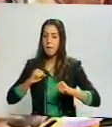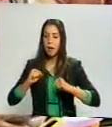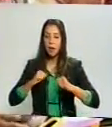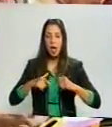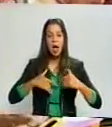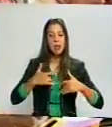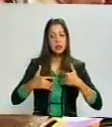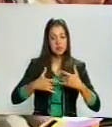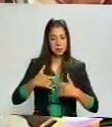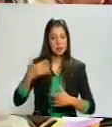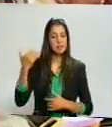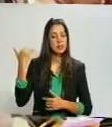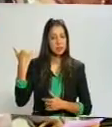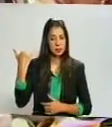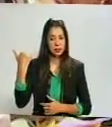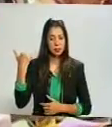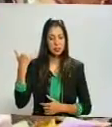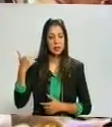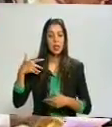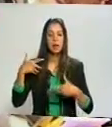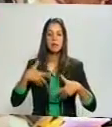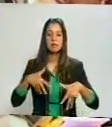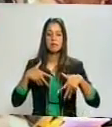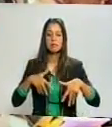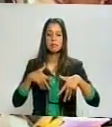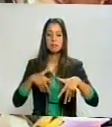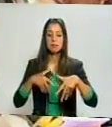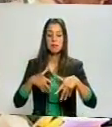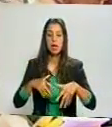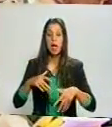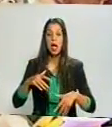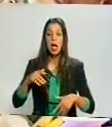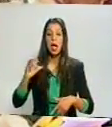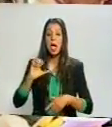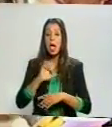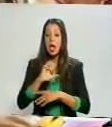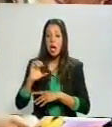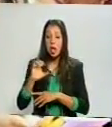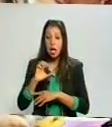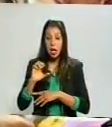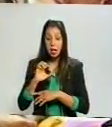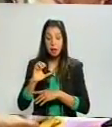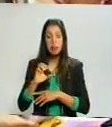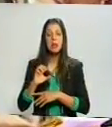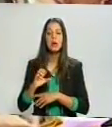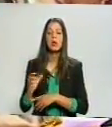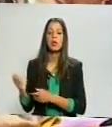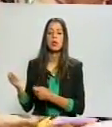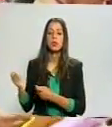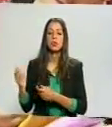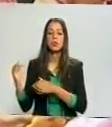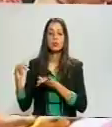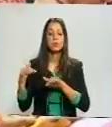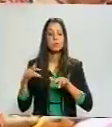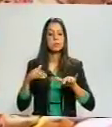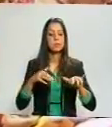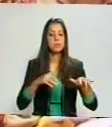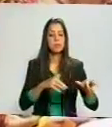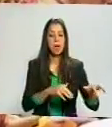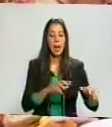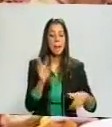movilización que recorrió el Ecuador y llegó a Venezuela